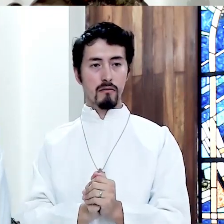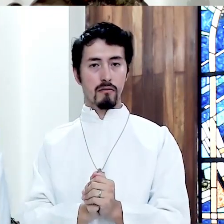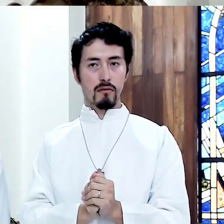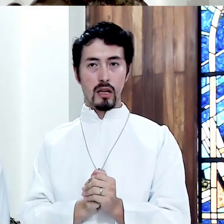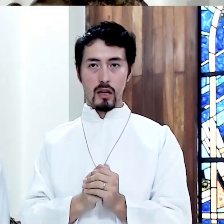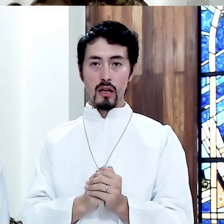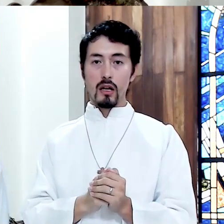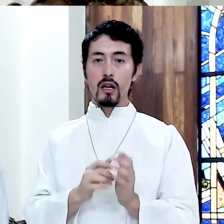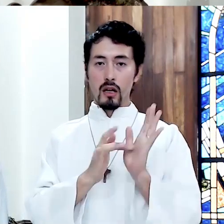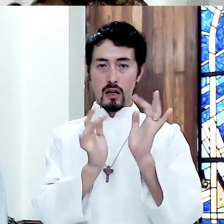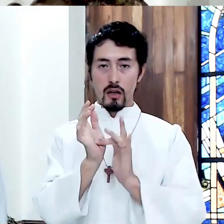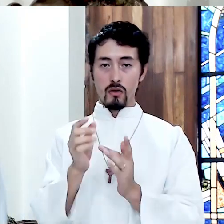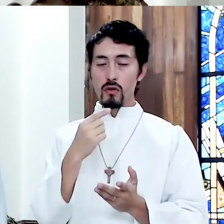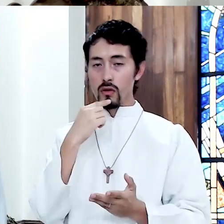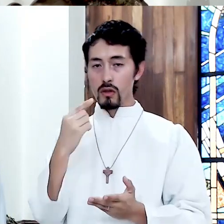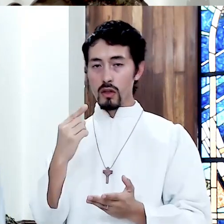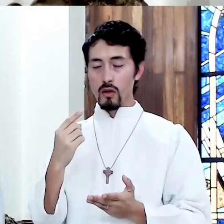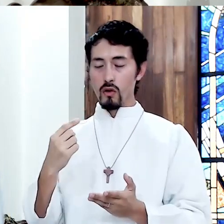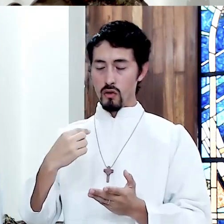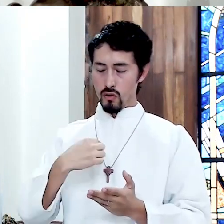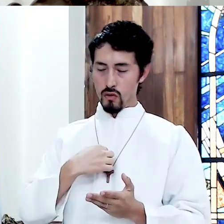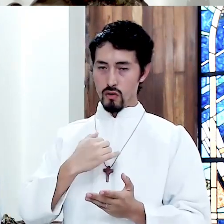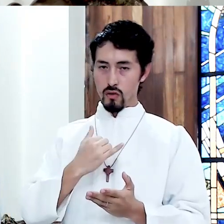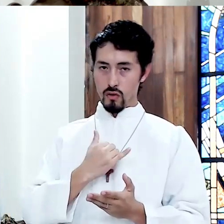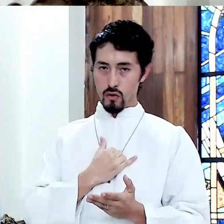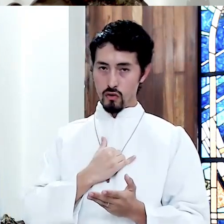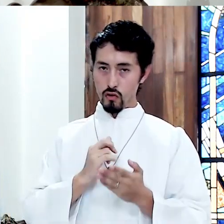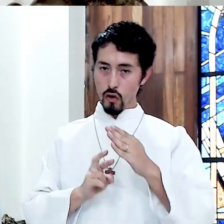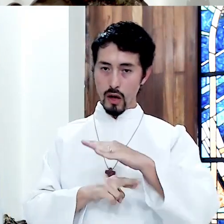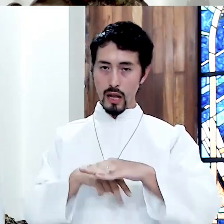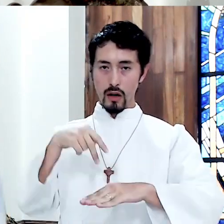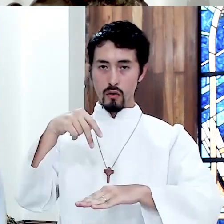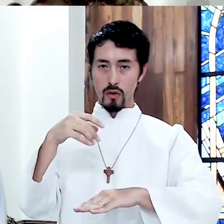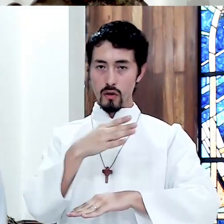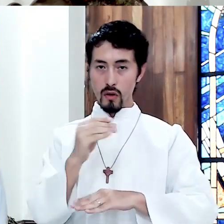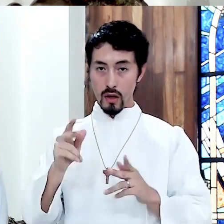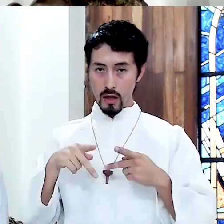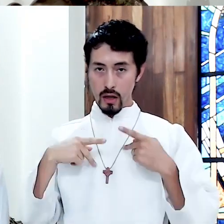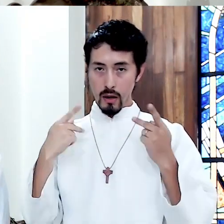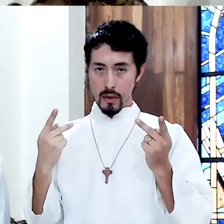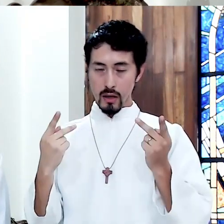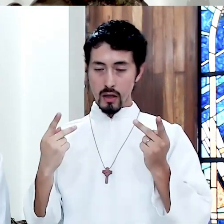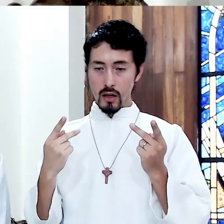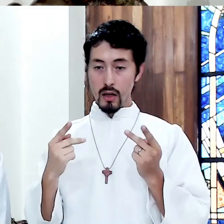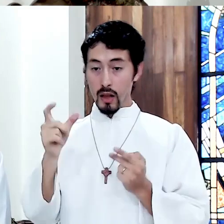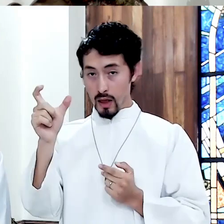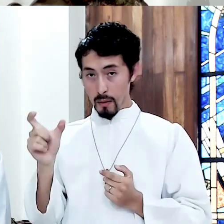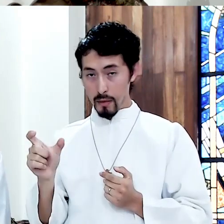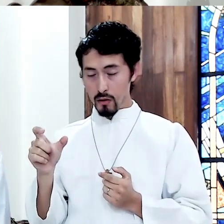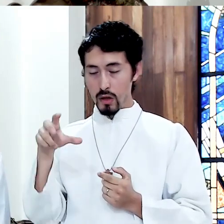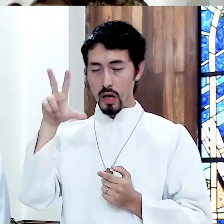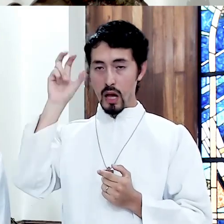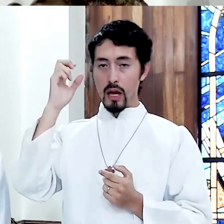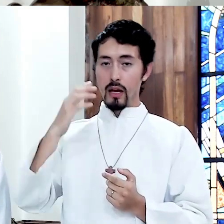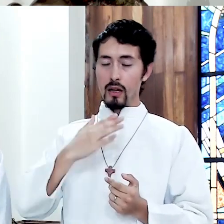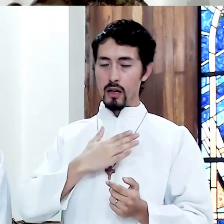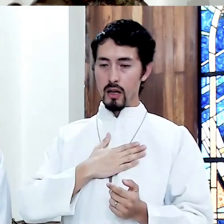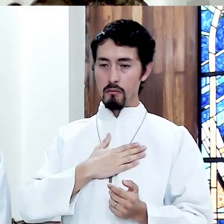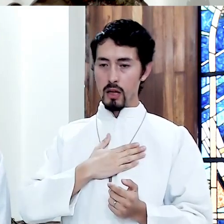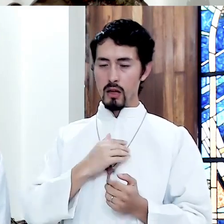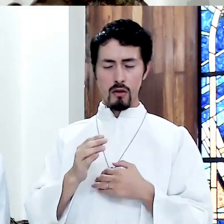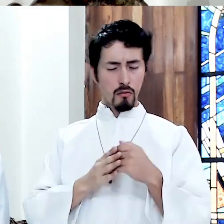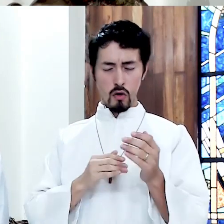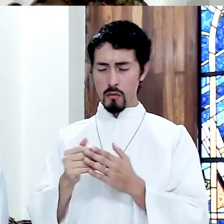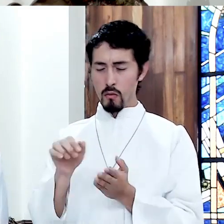Jesús le dijo, yo soy la resurrección y la vida. El que cree en mí, aunque haya